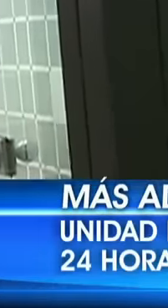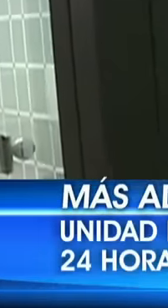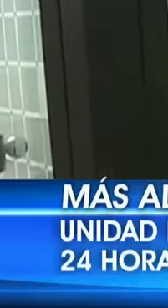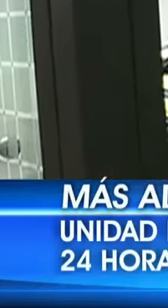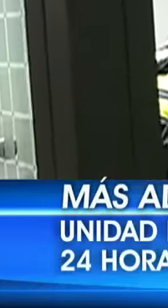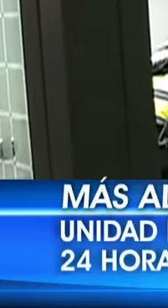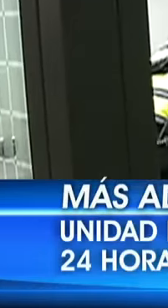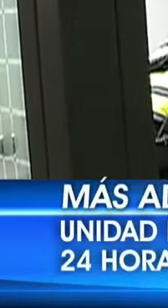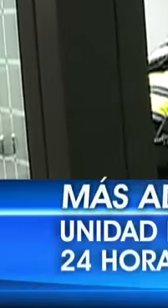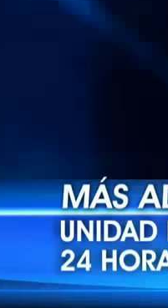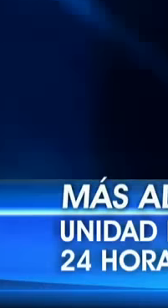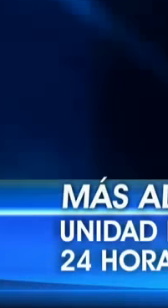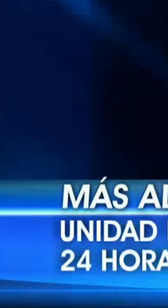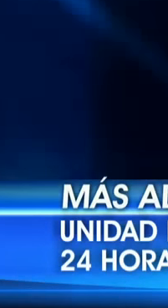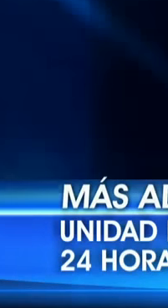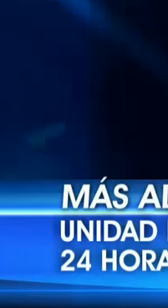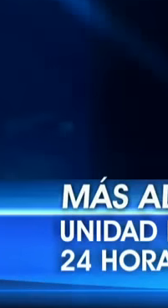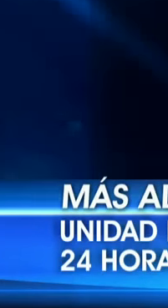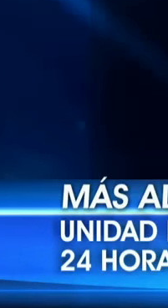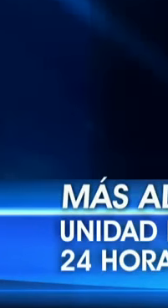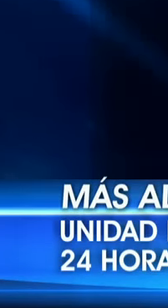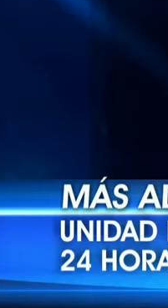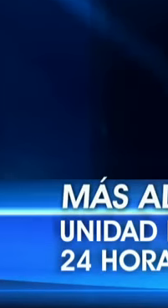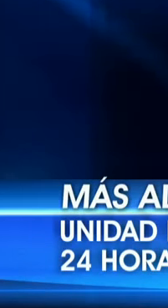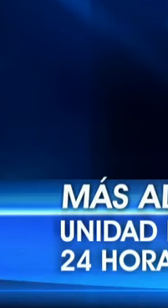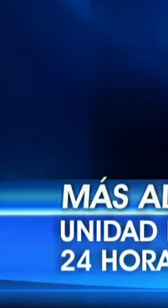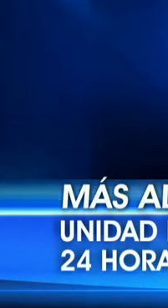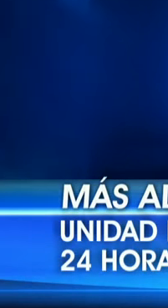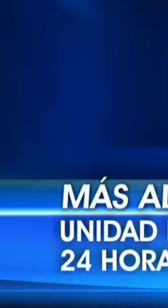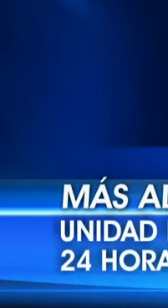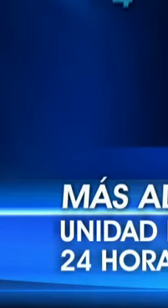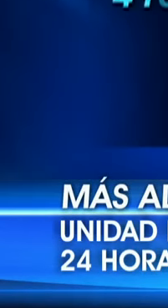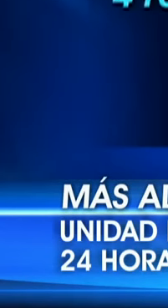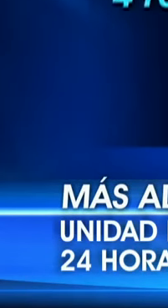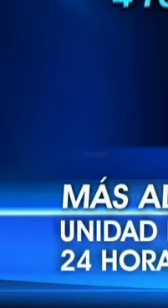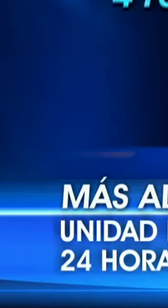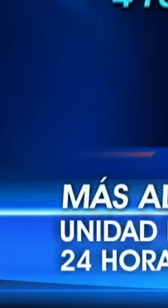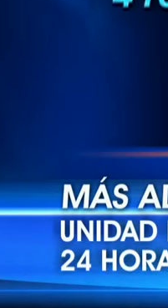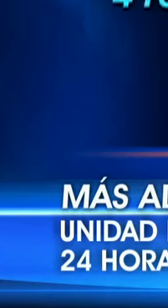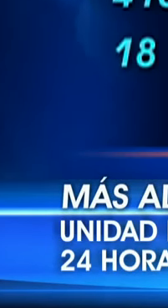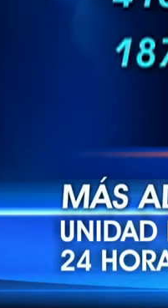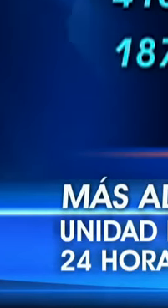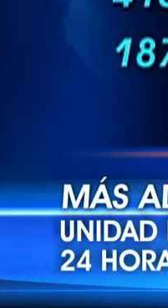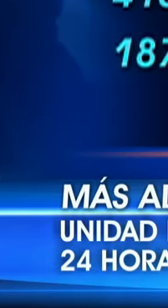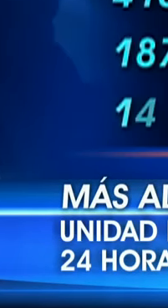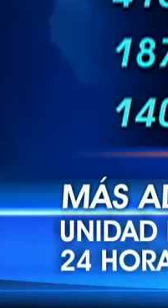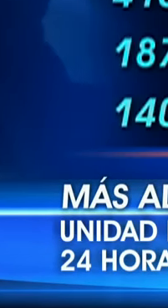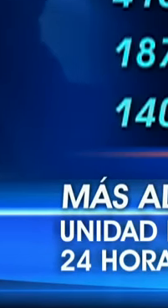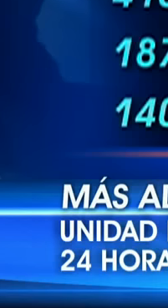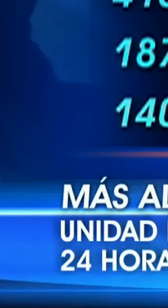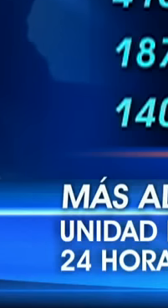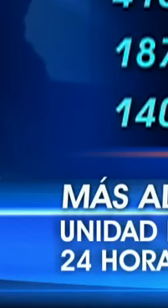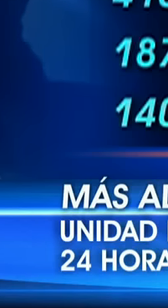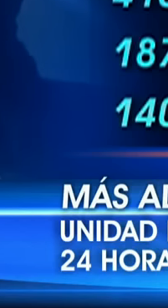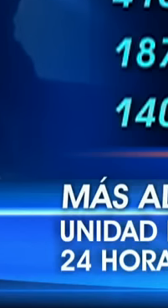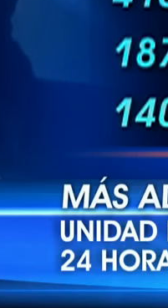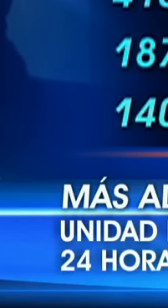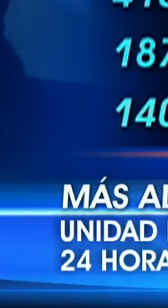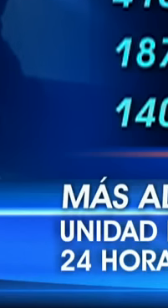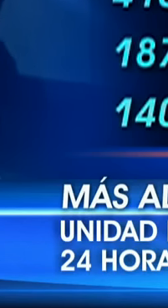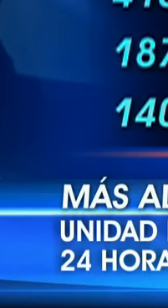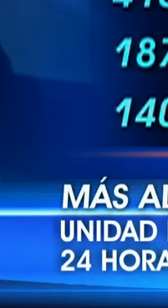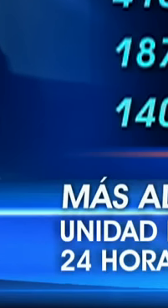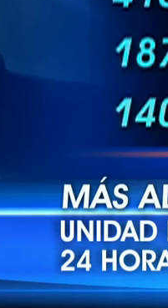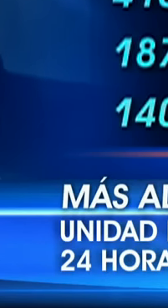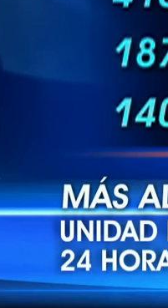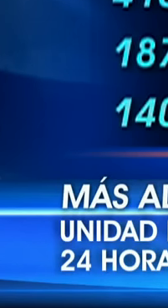Muchísima atención, amigos. La Fiscalía trabajará 24 horas al día durante estas fechas de fin de año con el objetivo de que la ciudadanía presente sus denuncias con